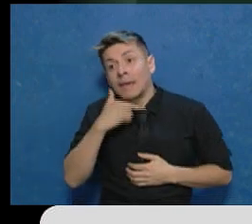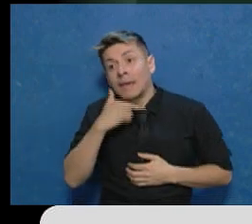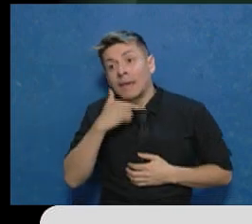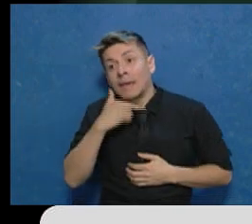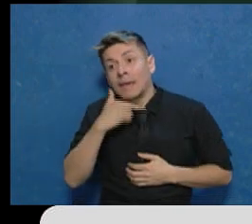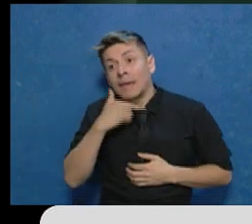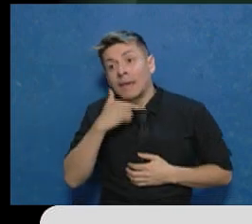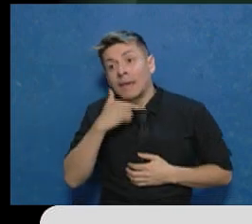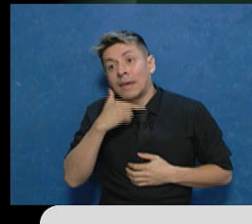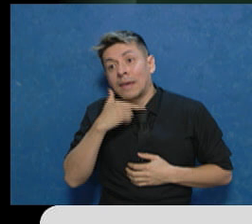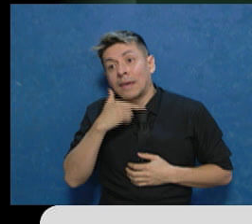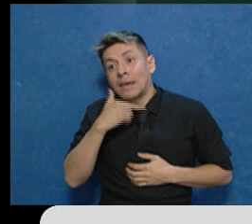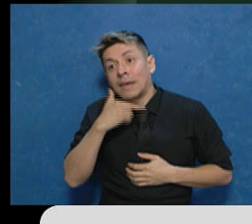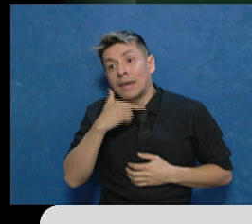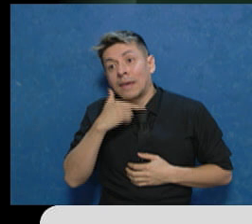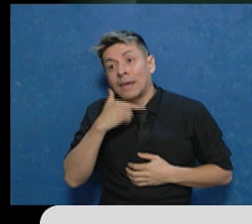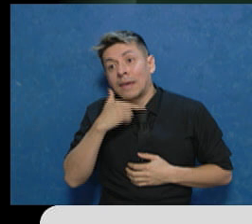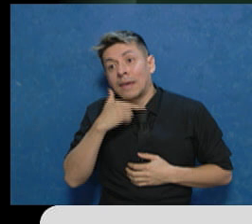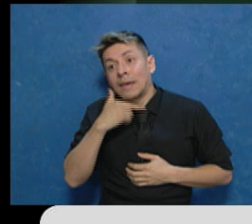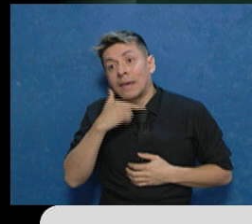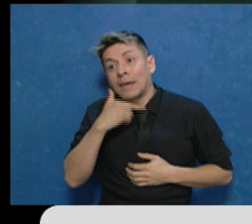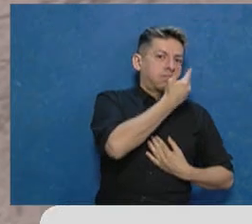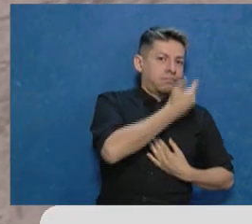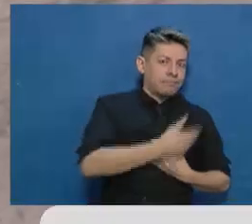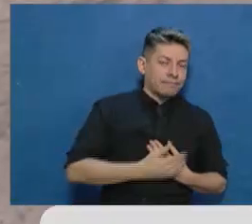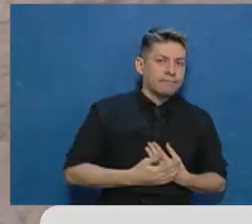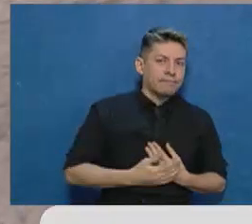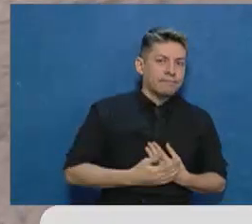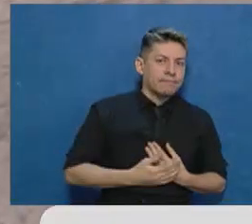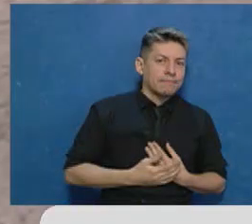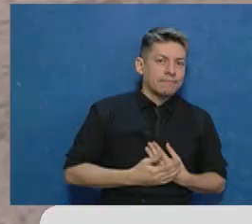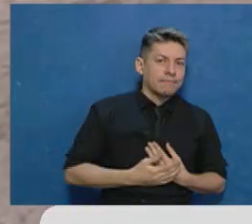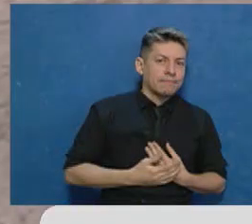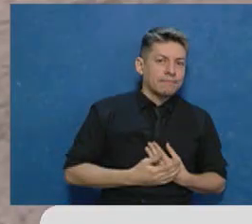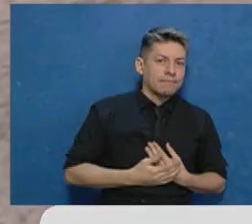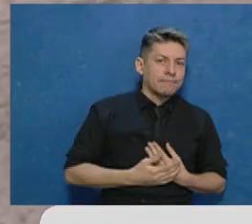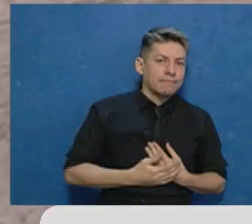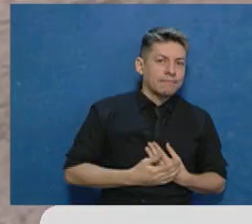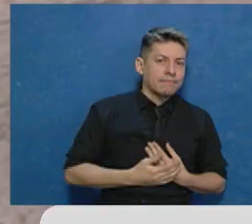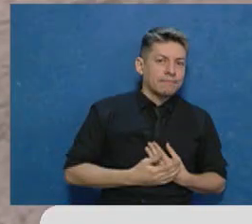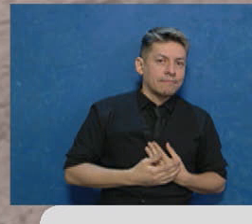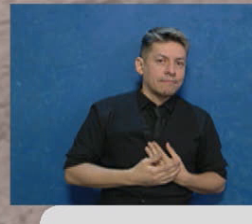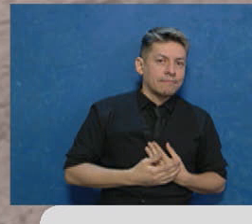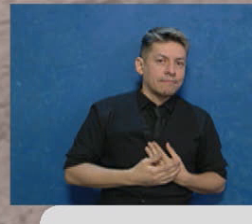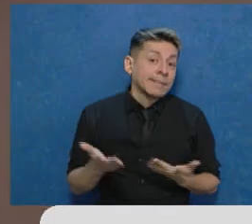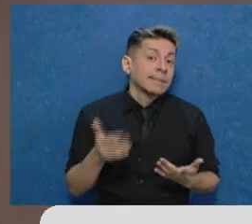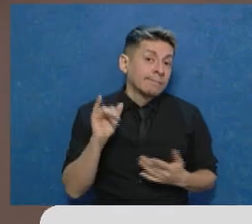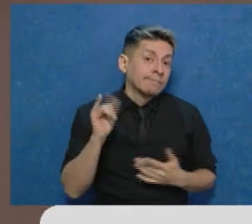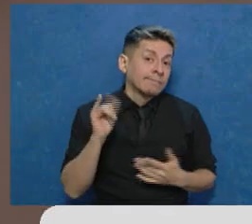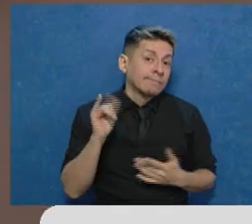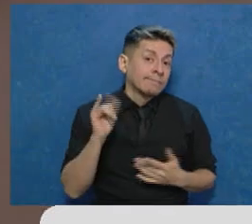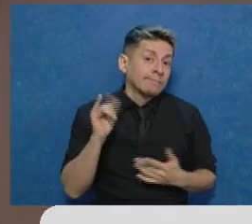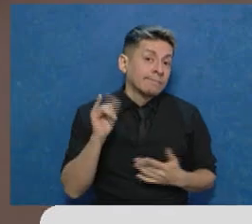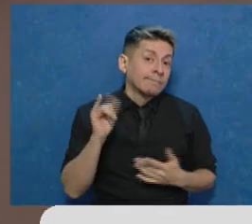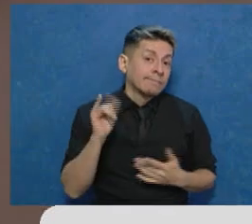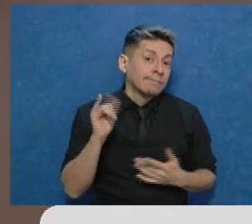larga respecto de la colisión con el vehículo, y logró salvar su vida, salió ilesa. Pero la mujer, lamentablemente,